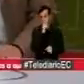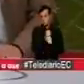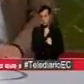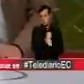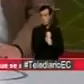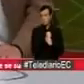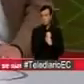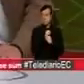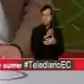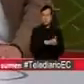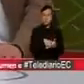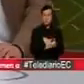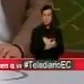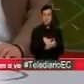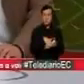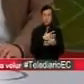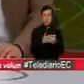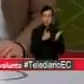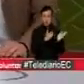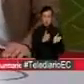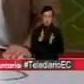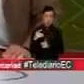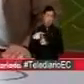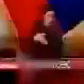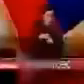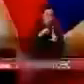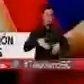los Campos Santos en Guayaquil.